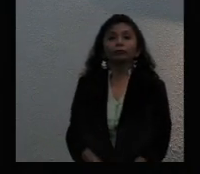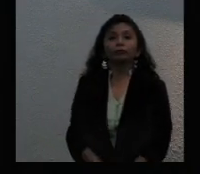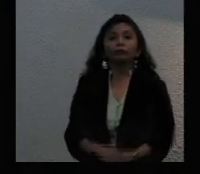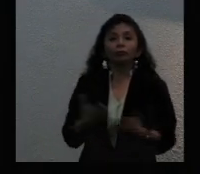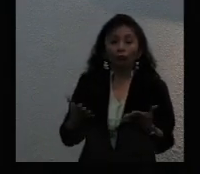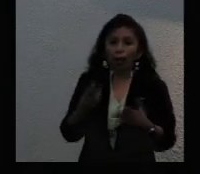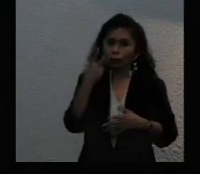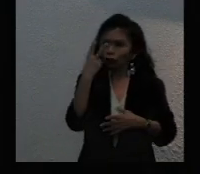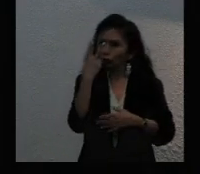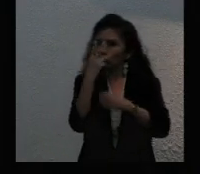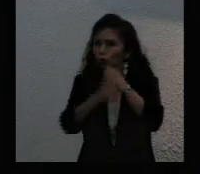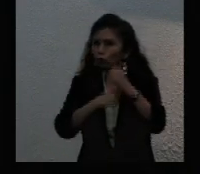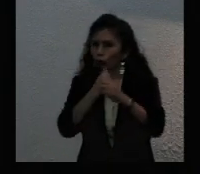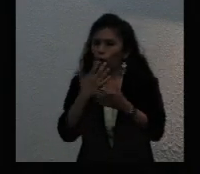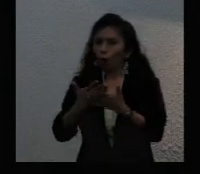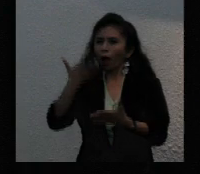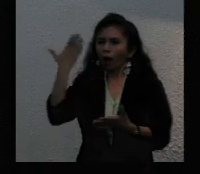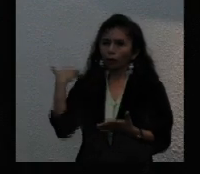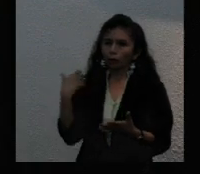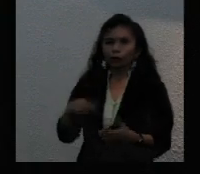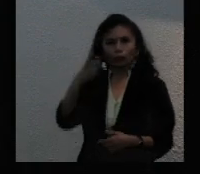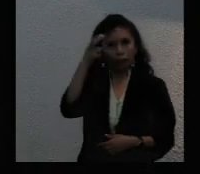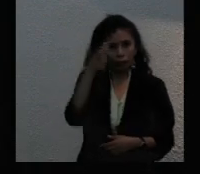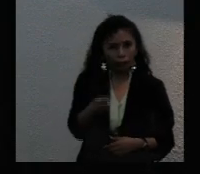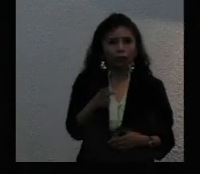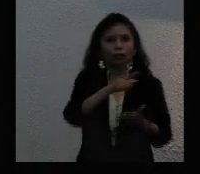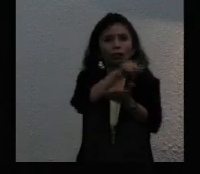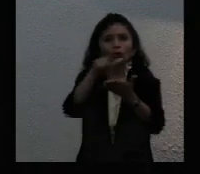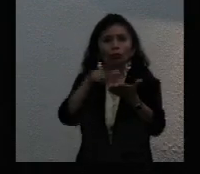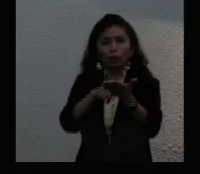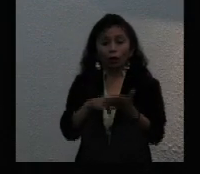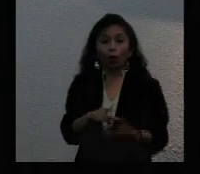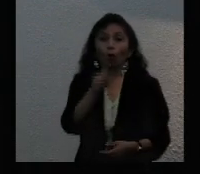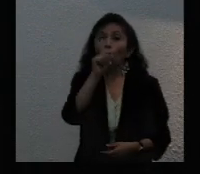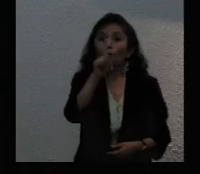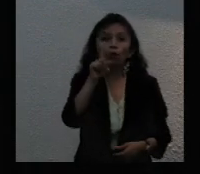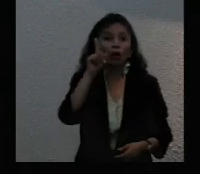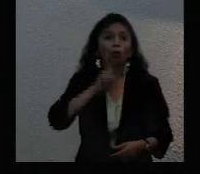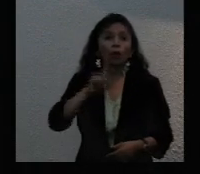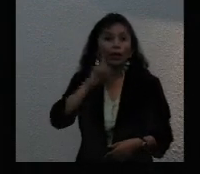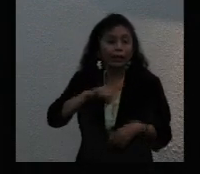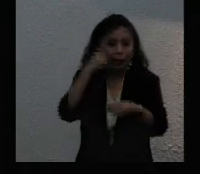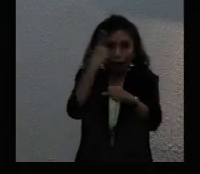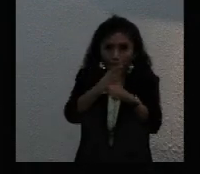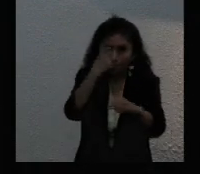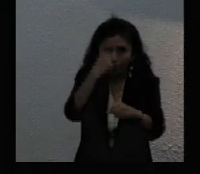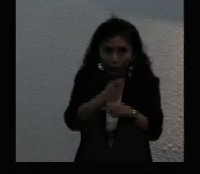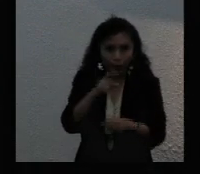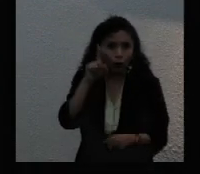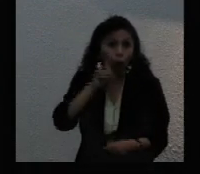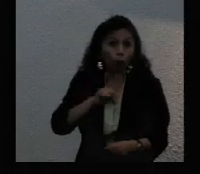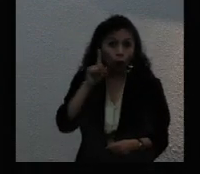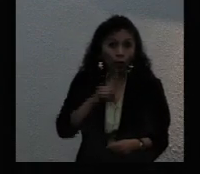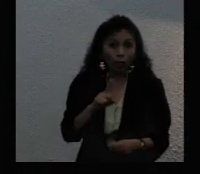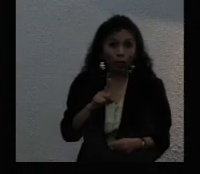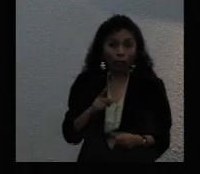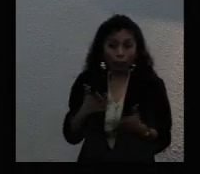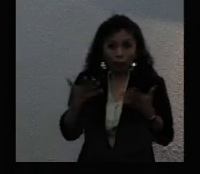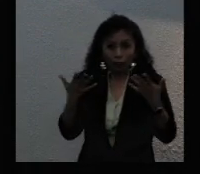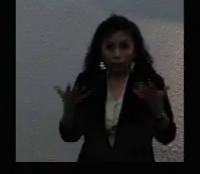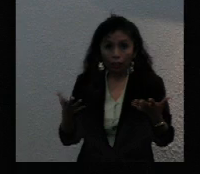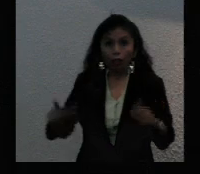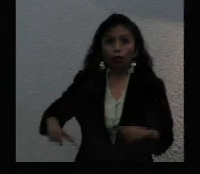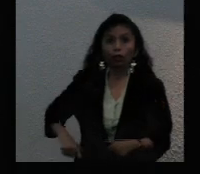Hace 2 años, en este recinto, una mujer, la primera mujer en asumir el cargo